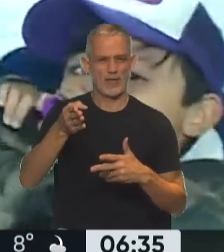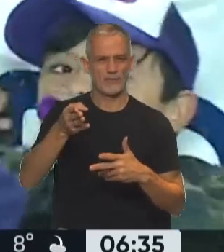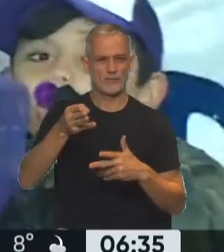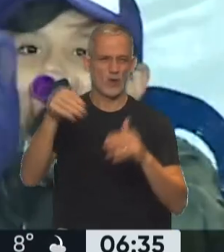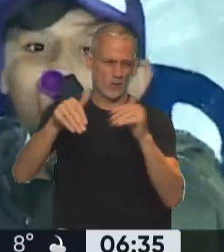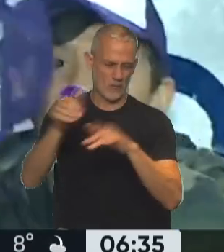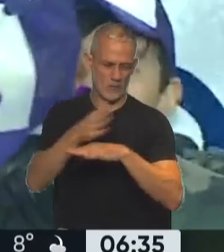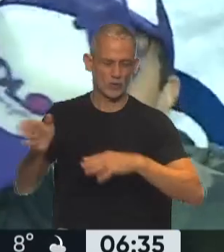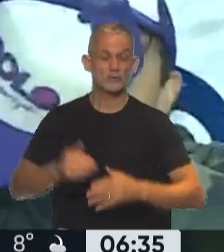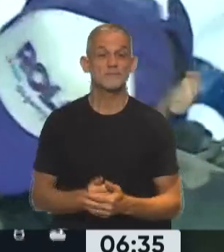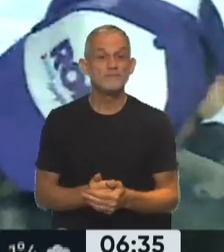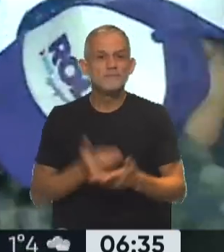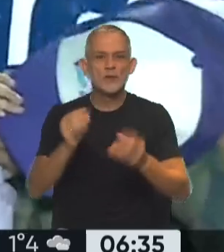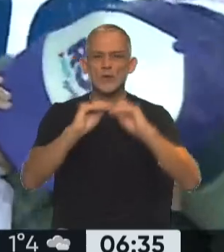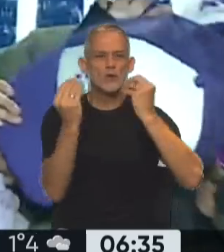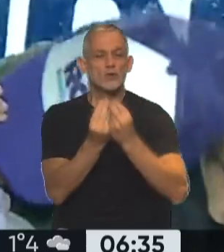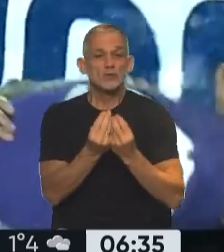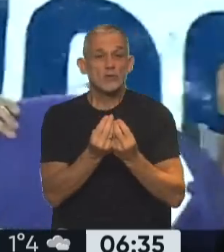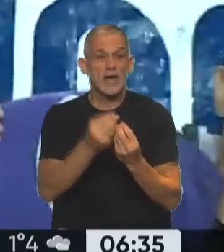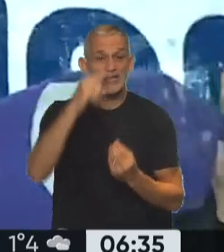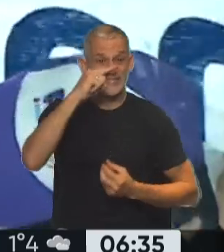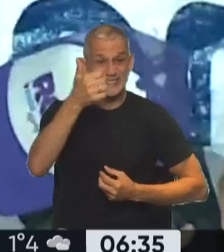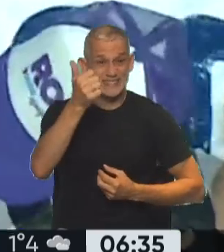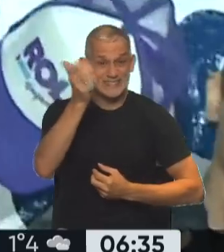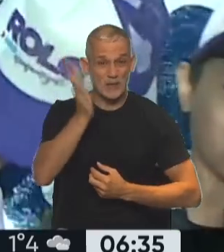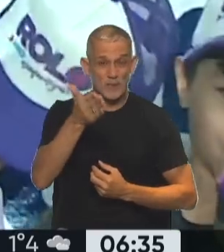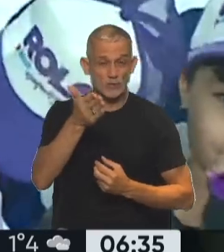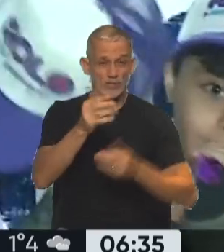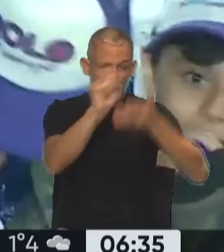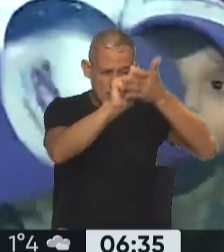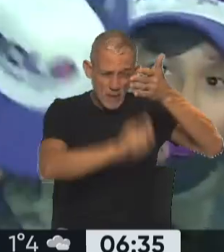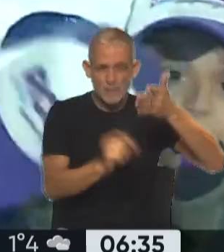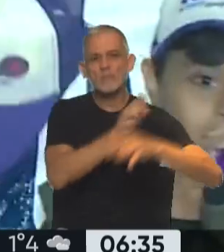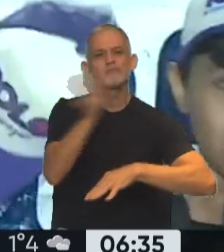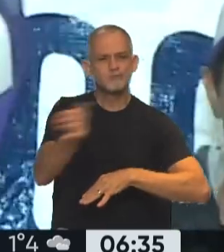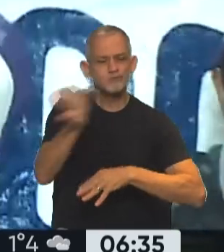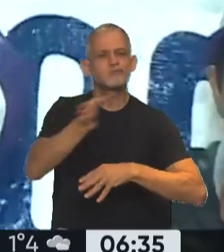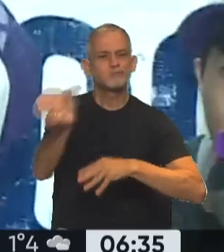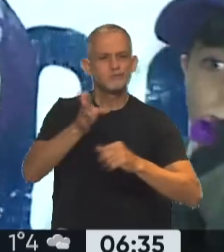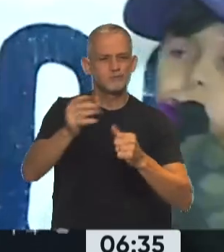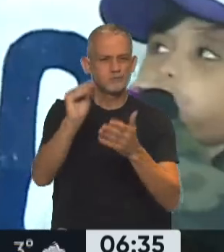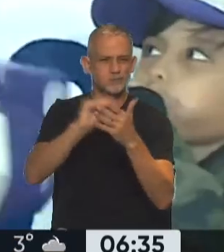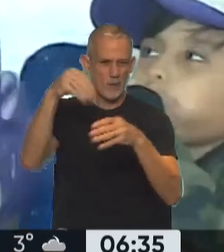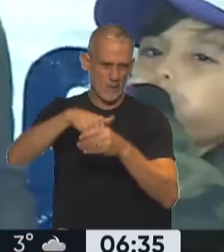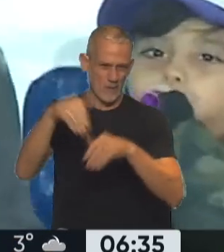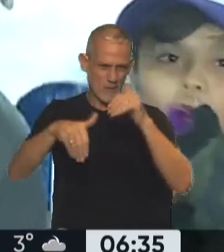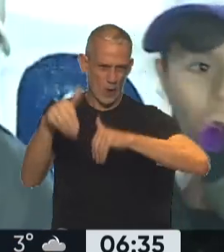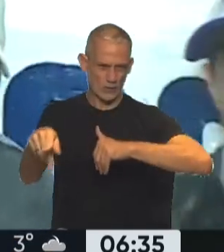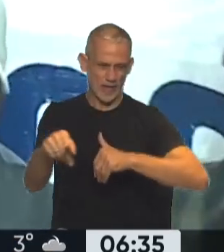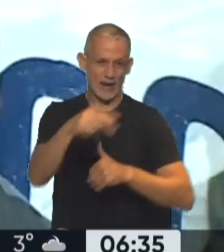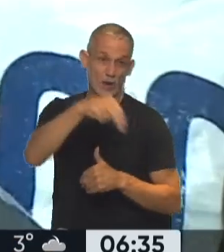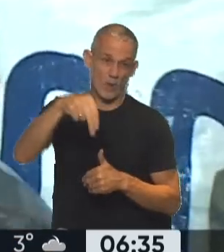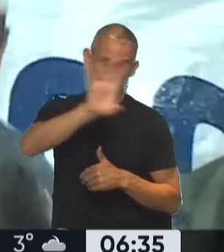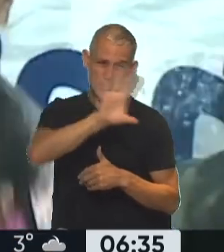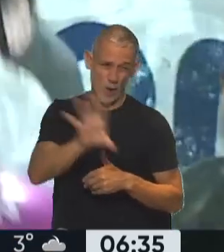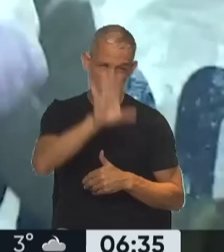los votos. Un total de 76% del padrón se acercó en la provincia de Neuquén para votar.